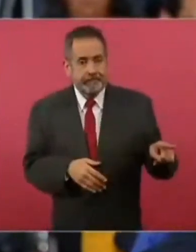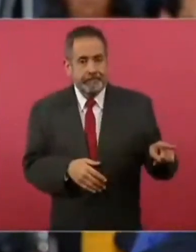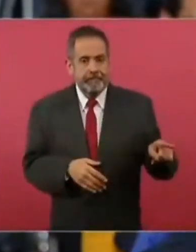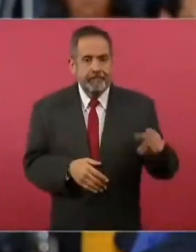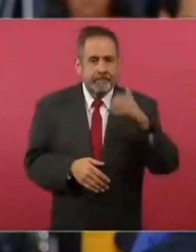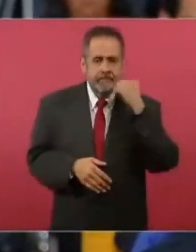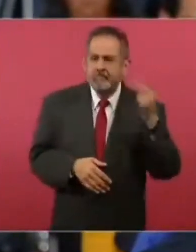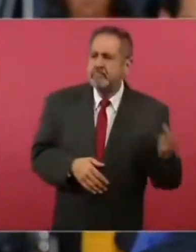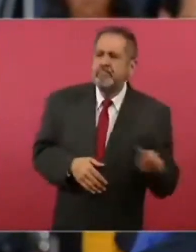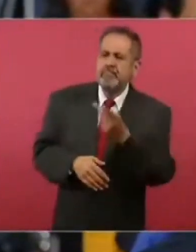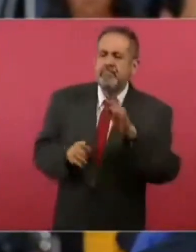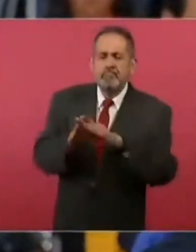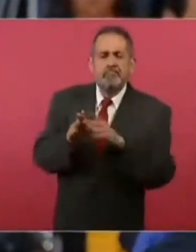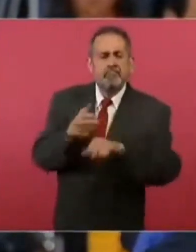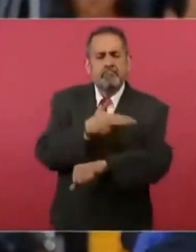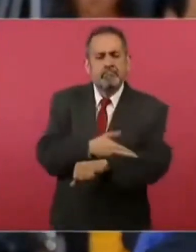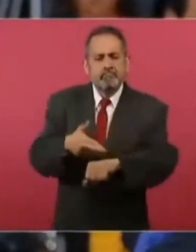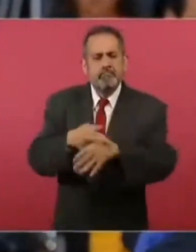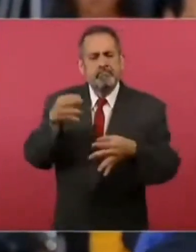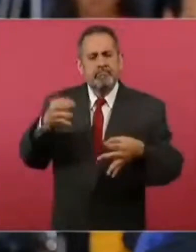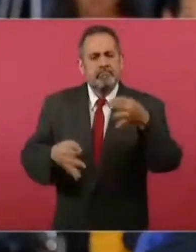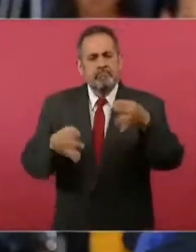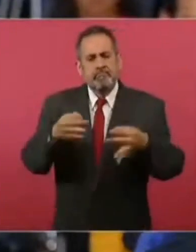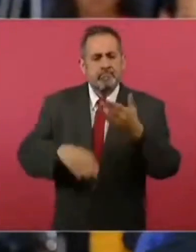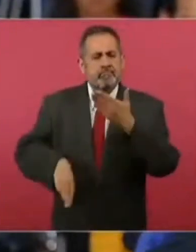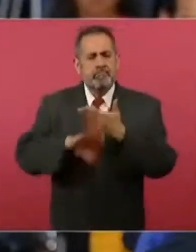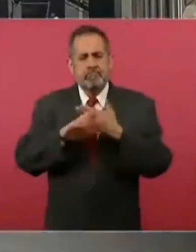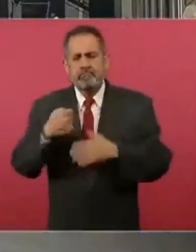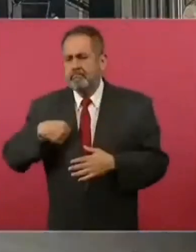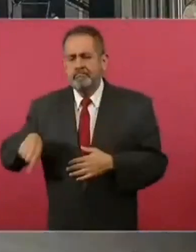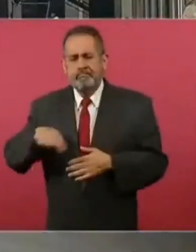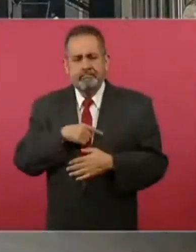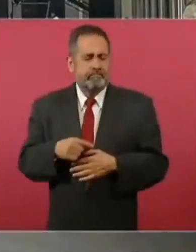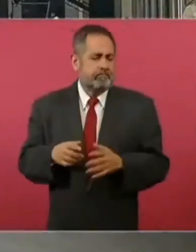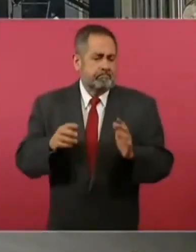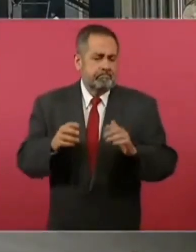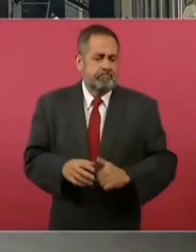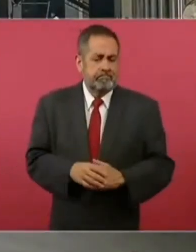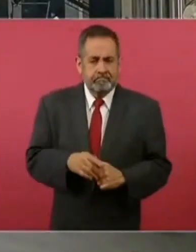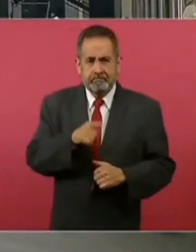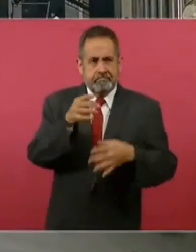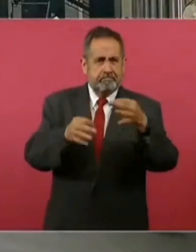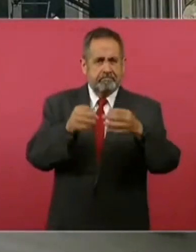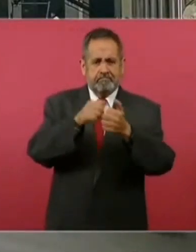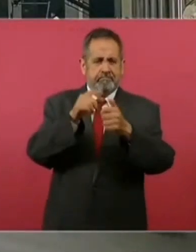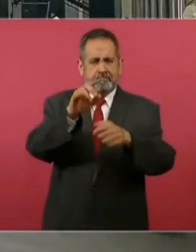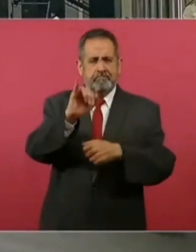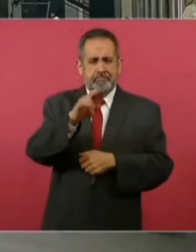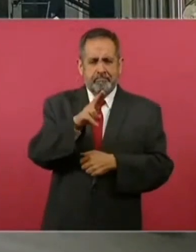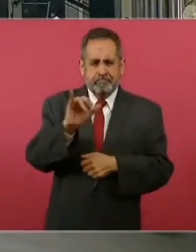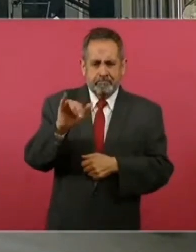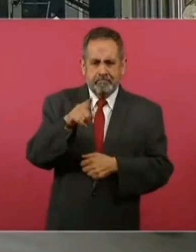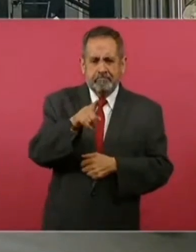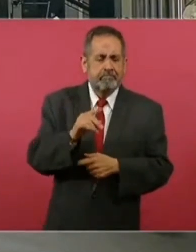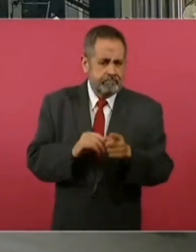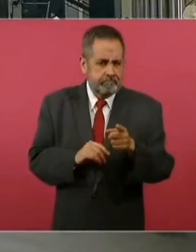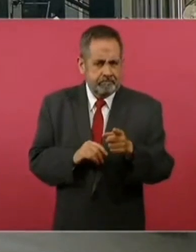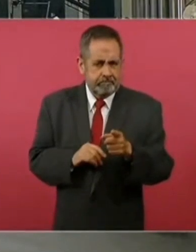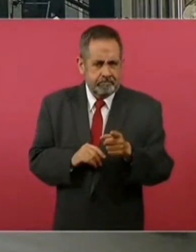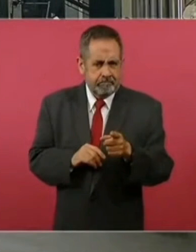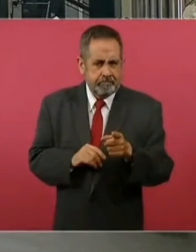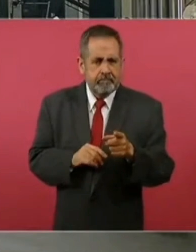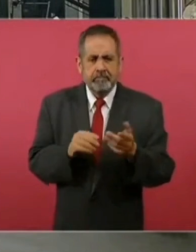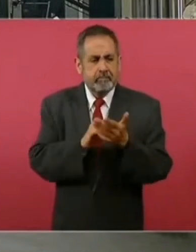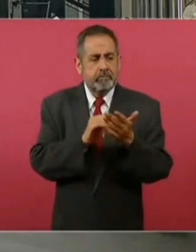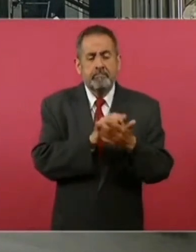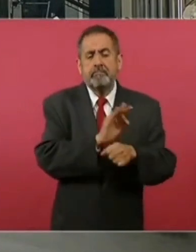Impunidad había iniciado un proceso jurídico ante esta instancia que además ahora siguen